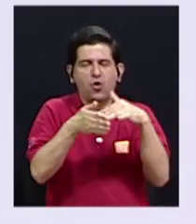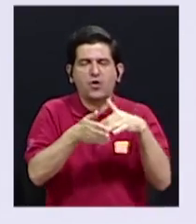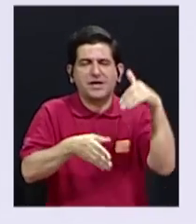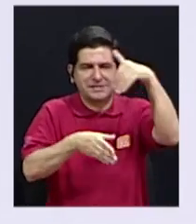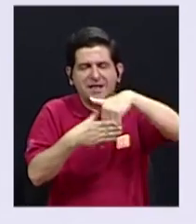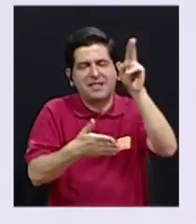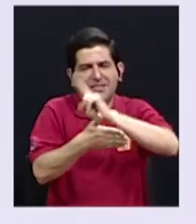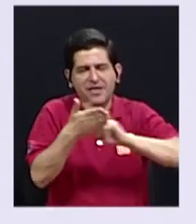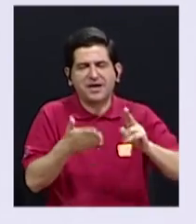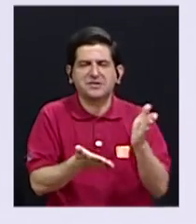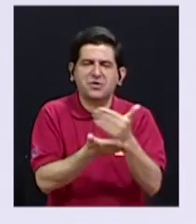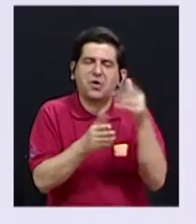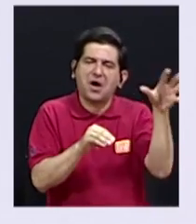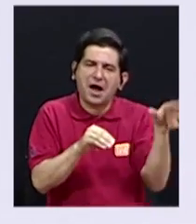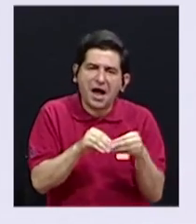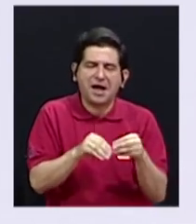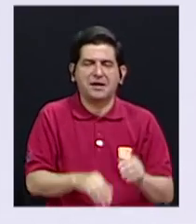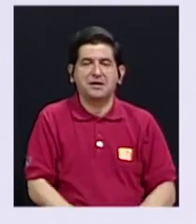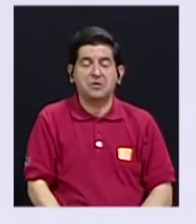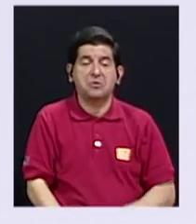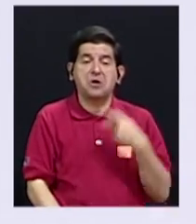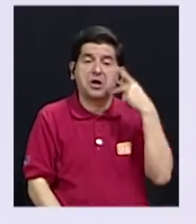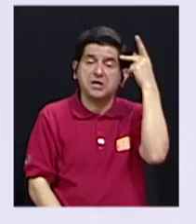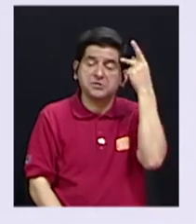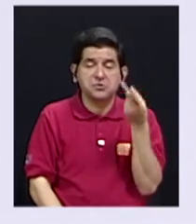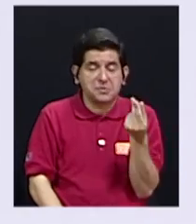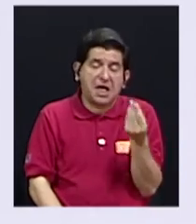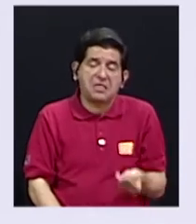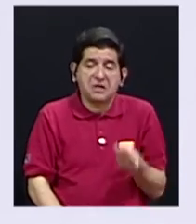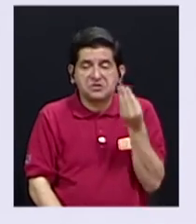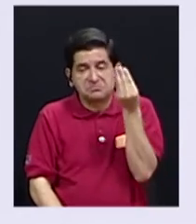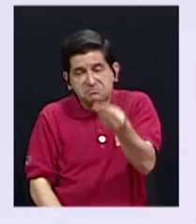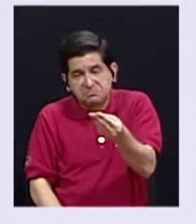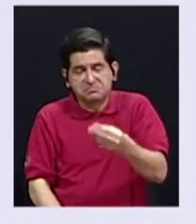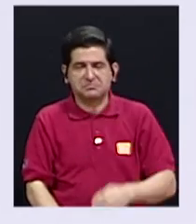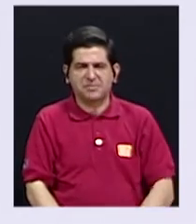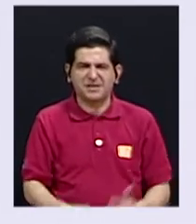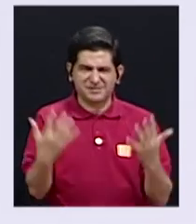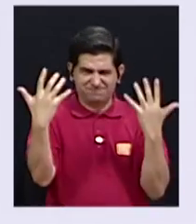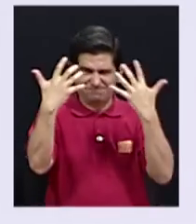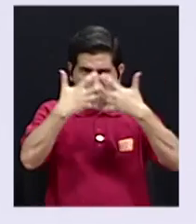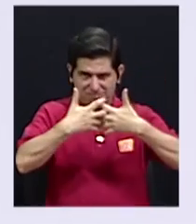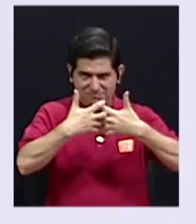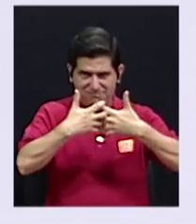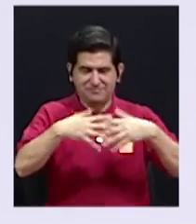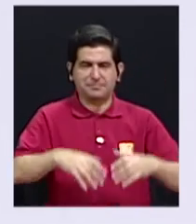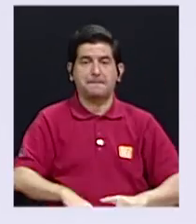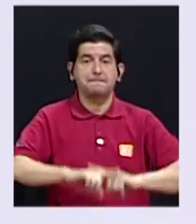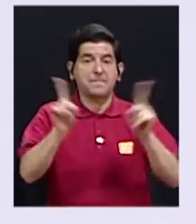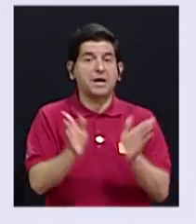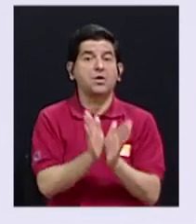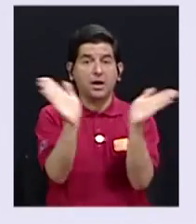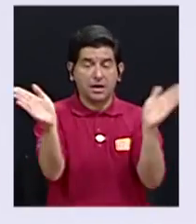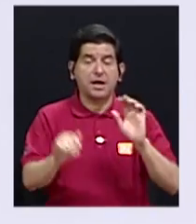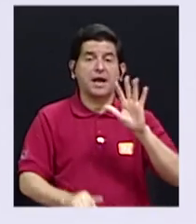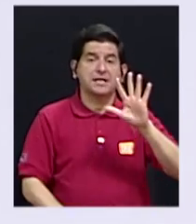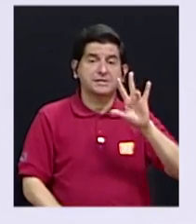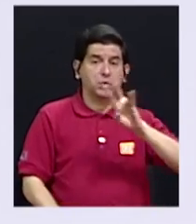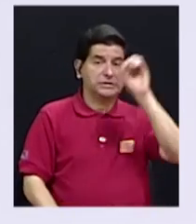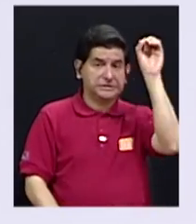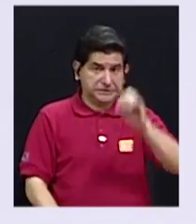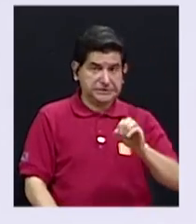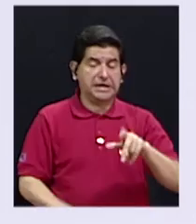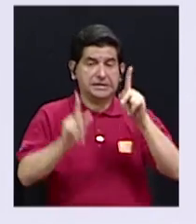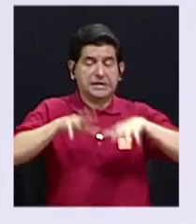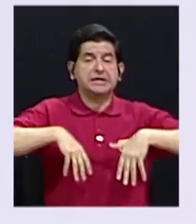todos recibir algo más allá más y tu papá le sobra algo te lo entonces ellos combinan verdad pero en general si un 57 por ciento